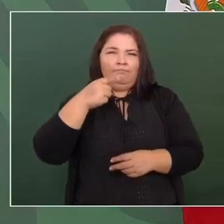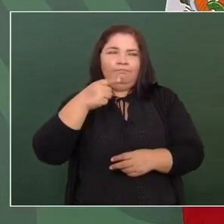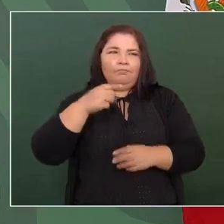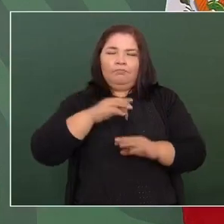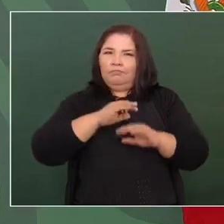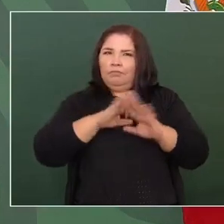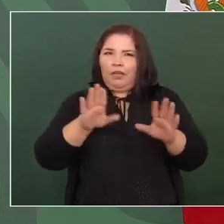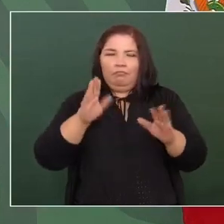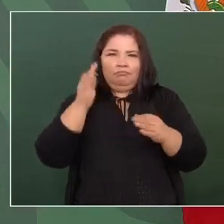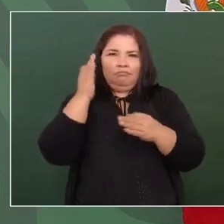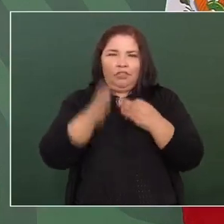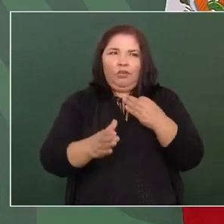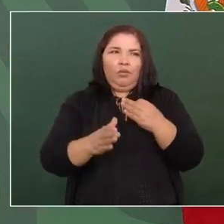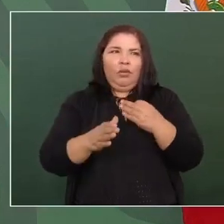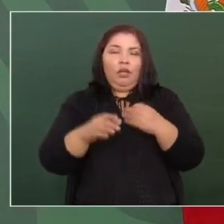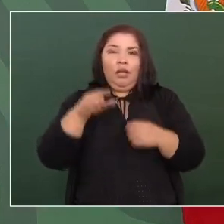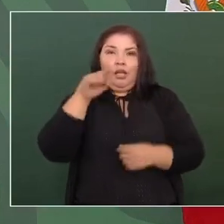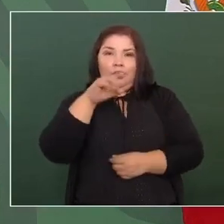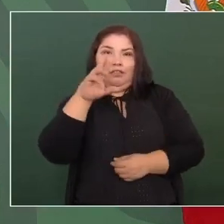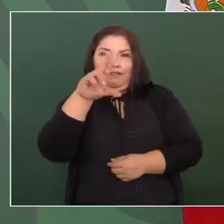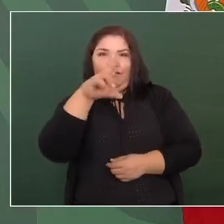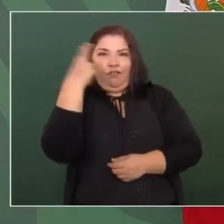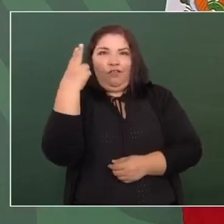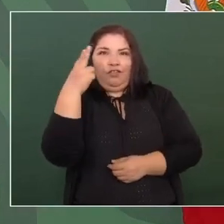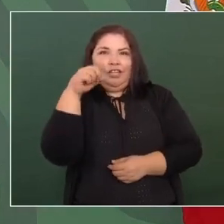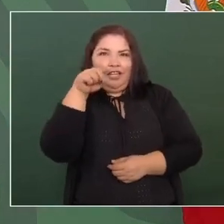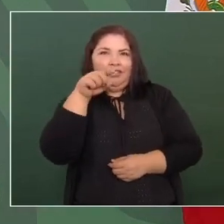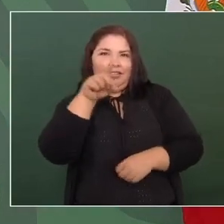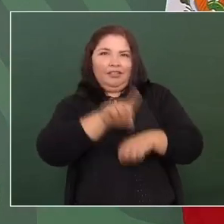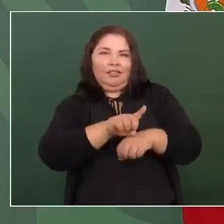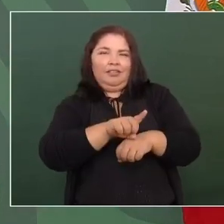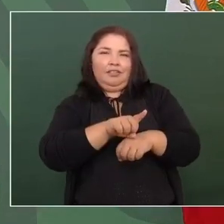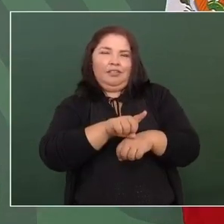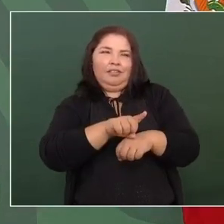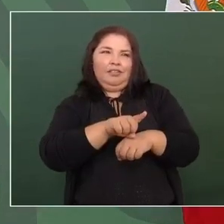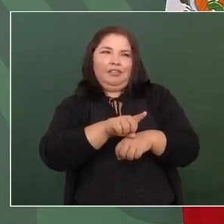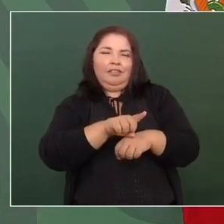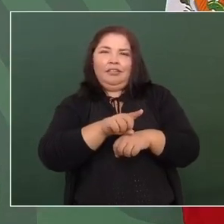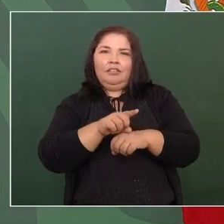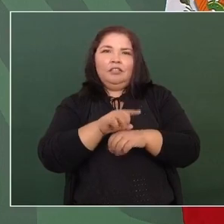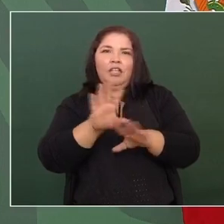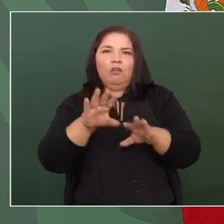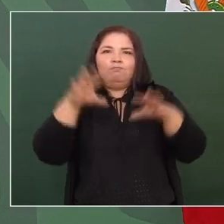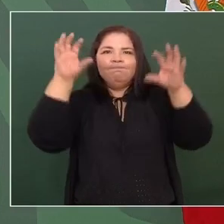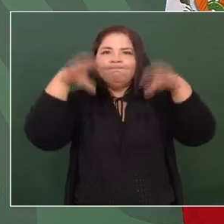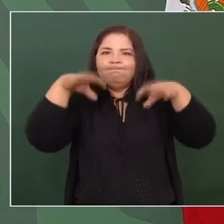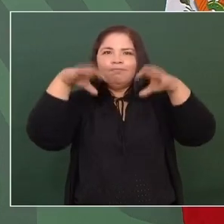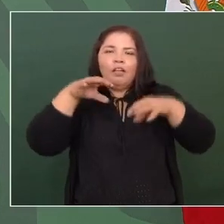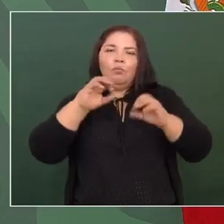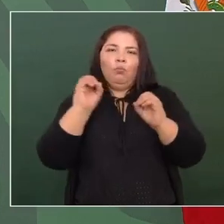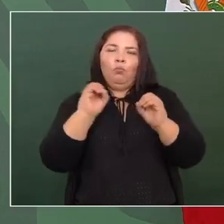Ya cuando esa foto es de ese día y ya no llovía.